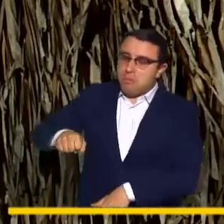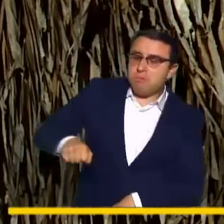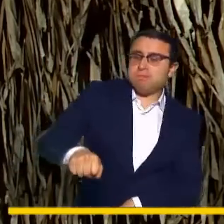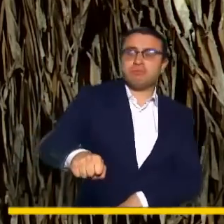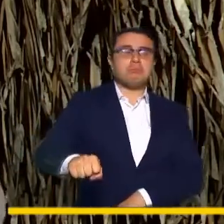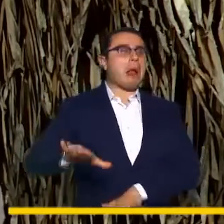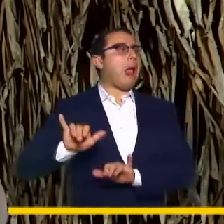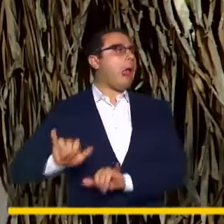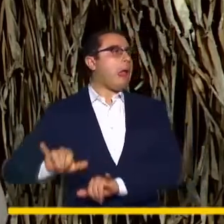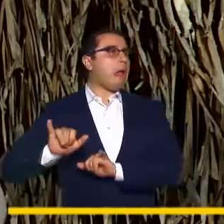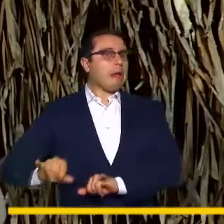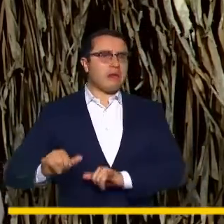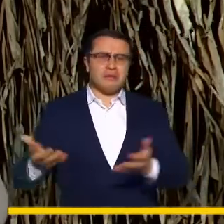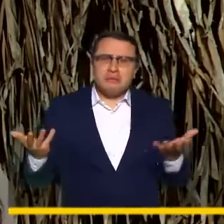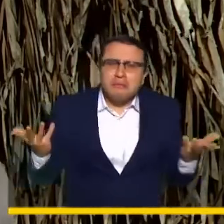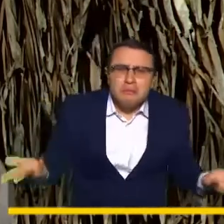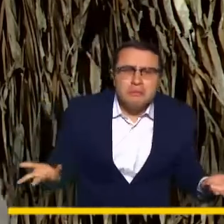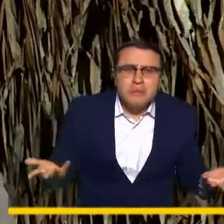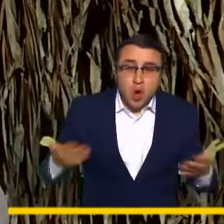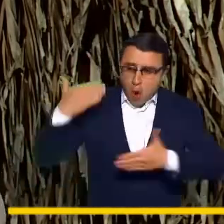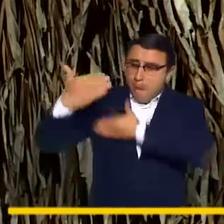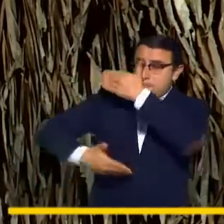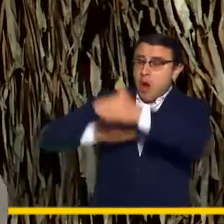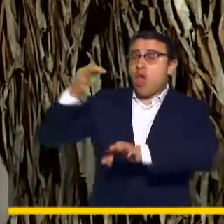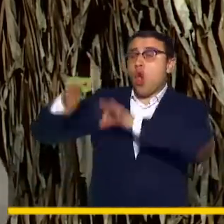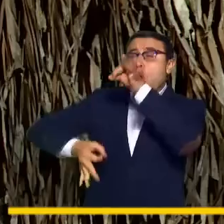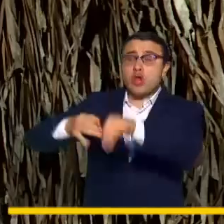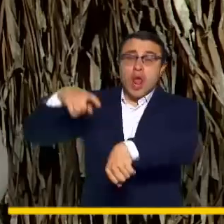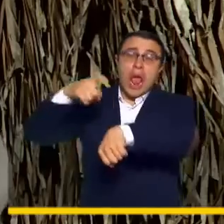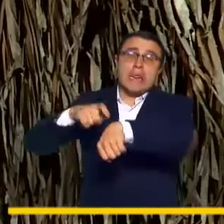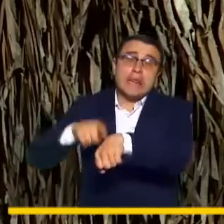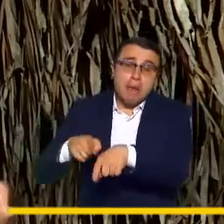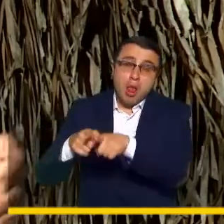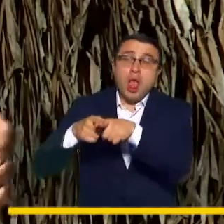los procesos judiciales duran más que la